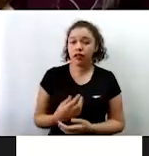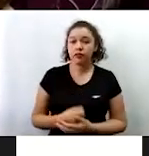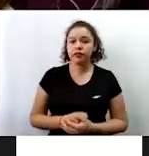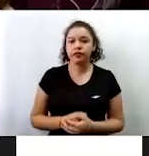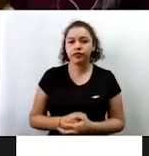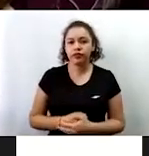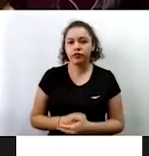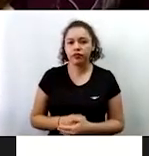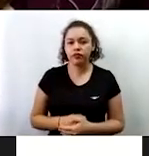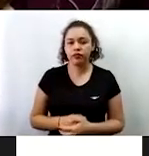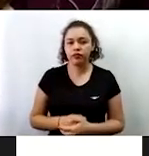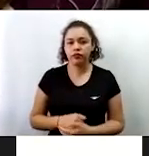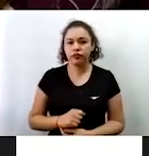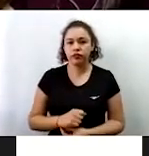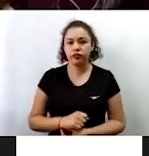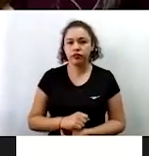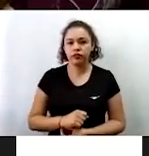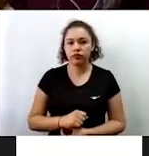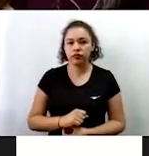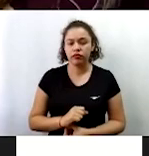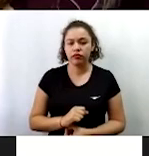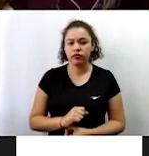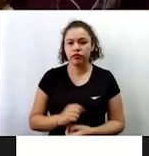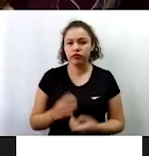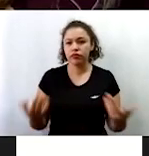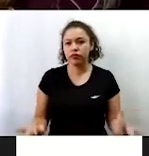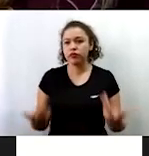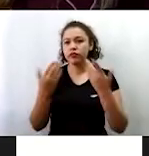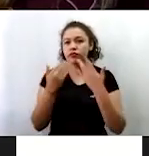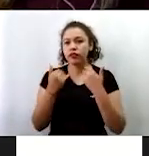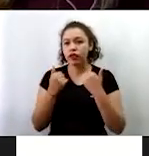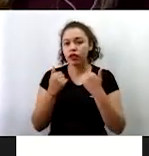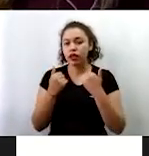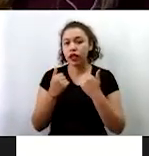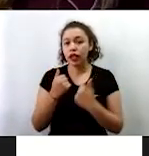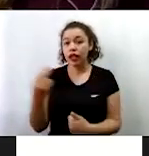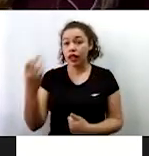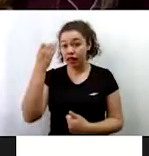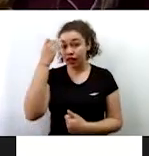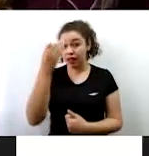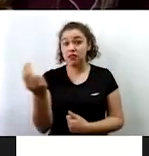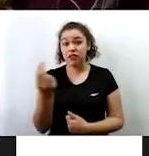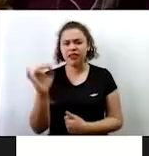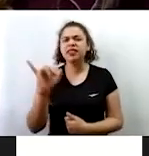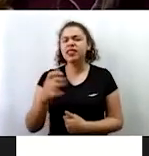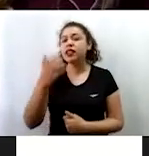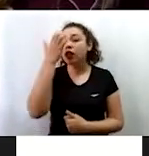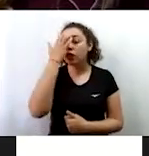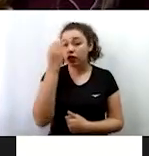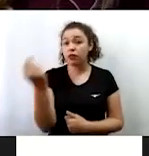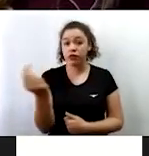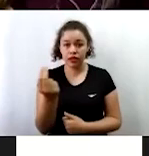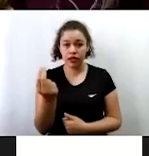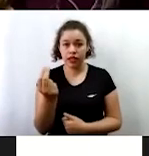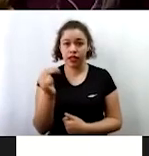no tiene, digamos, ciertas, si bien requiere tiempo, por supuesto, y cierto conocimiento, no